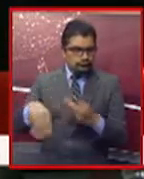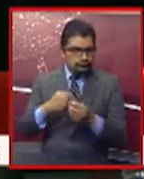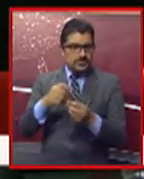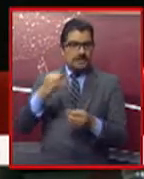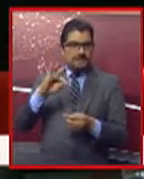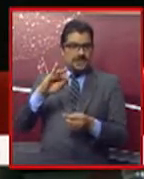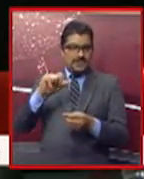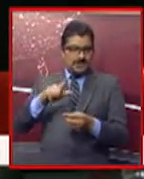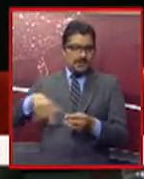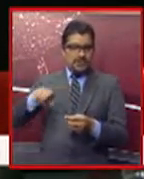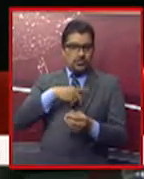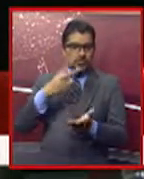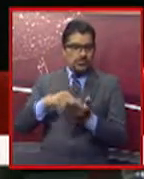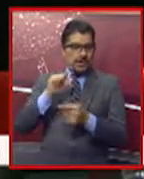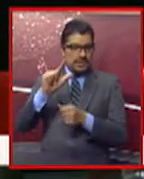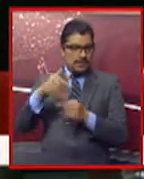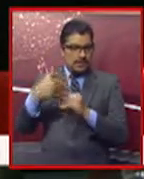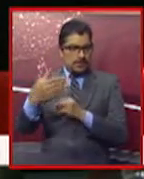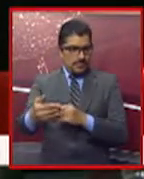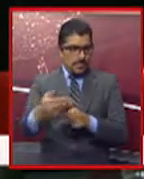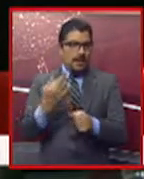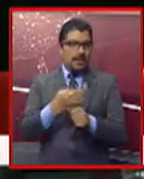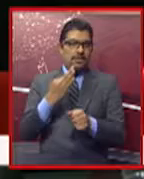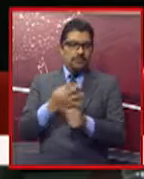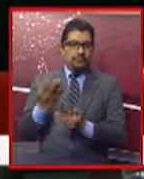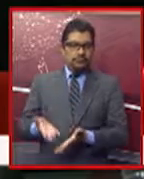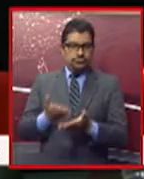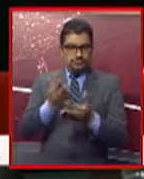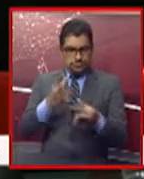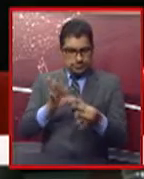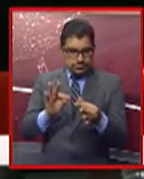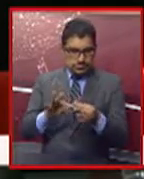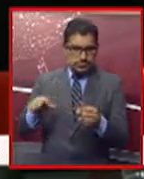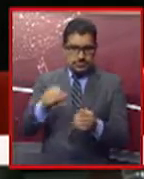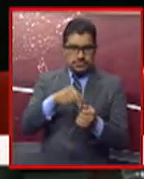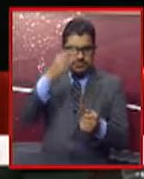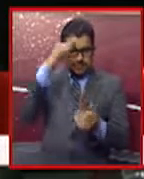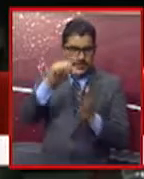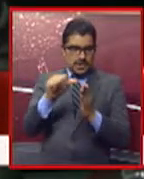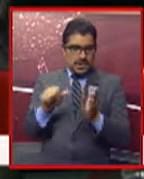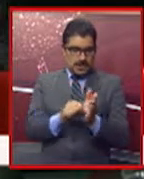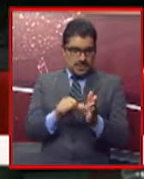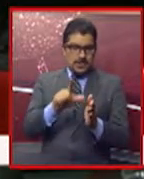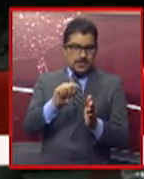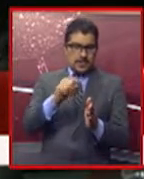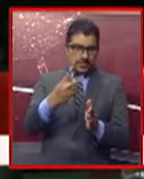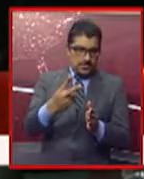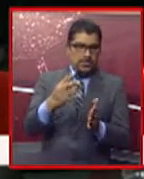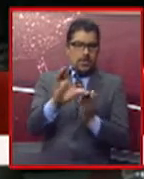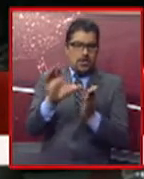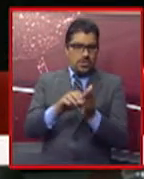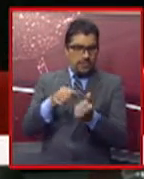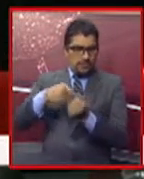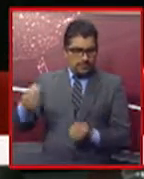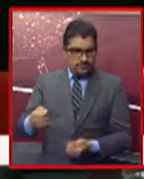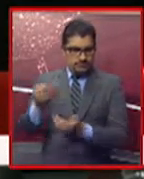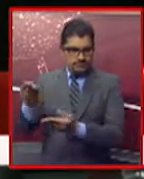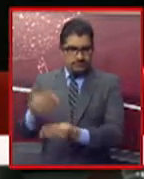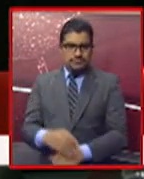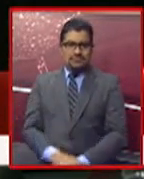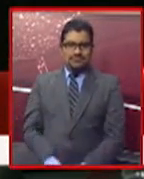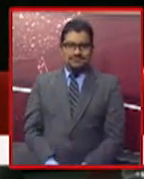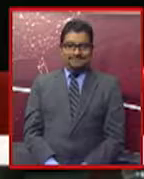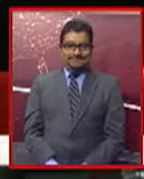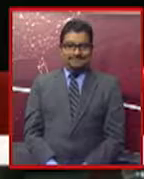de 2017. Se remite al Ejecutivo Federal para los efectos del artículo 72 constitucional.